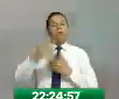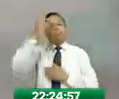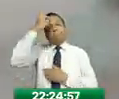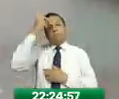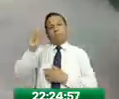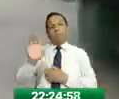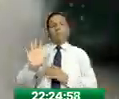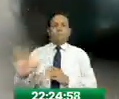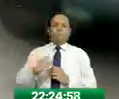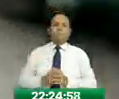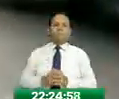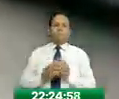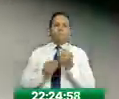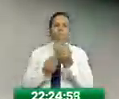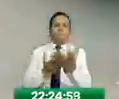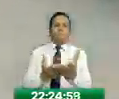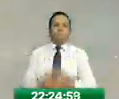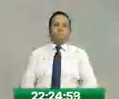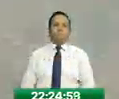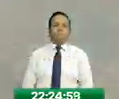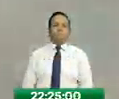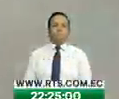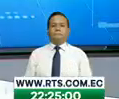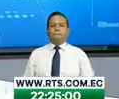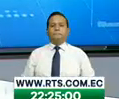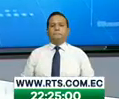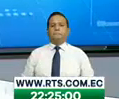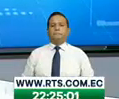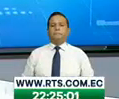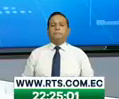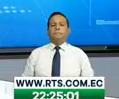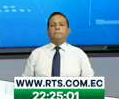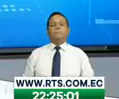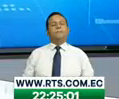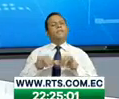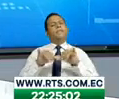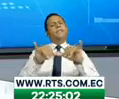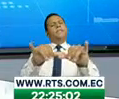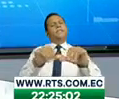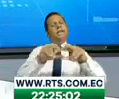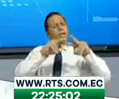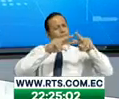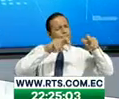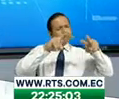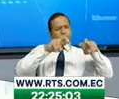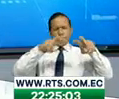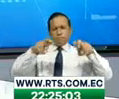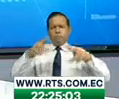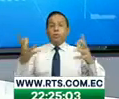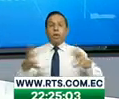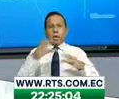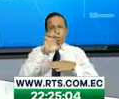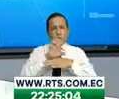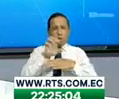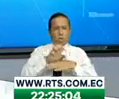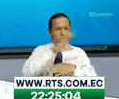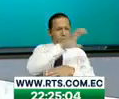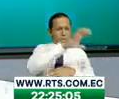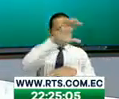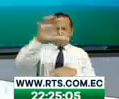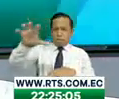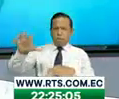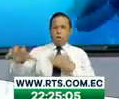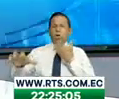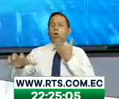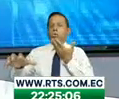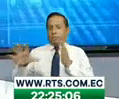Los Ríos, informó Odette Camacho. Y seguimos revisando lo que pasa en distintos puntos del país. Por ejemplo, en la